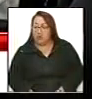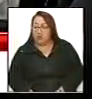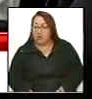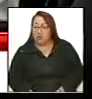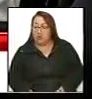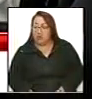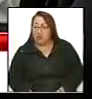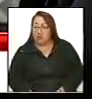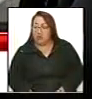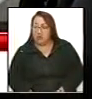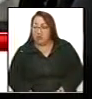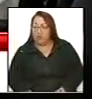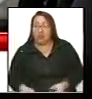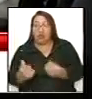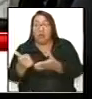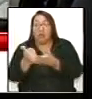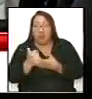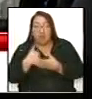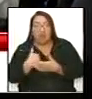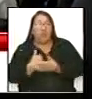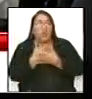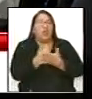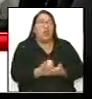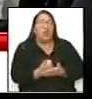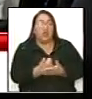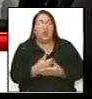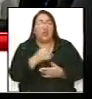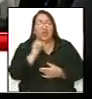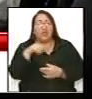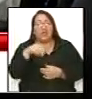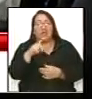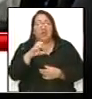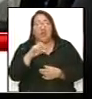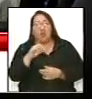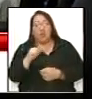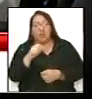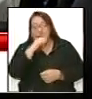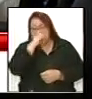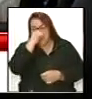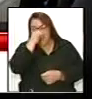a ayudarlos? INDECOPI, sociedades de gestión. Entonces, eso